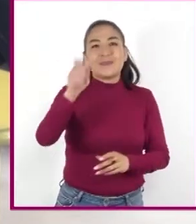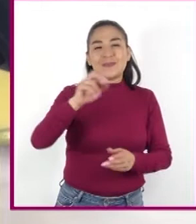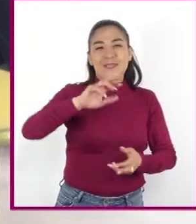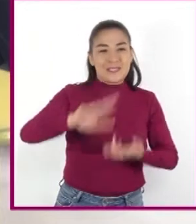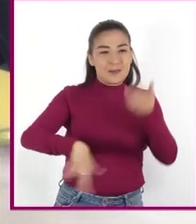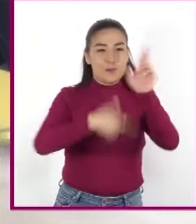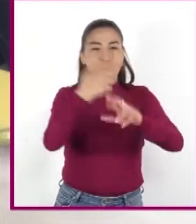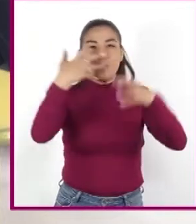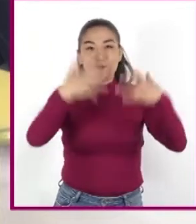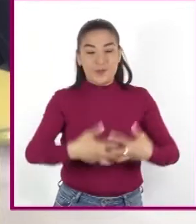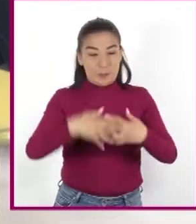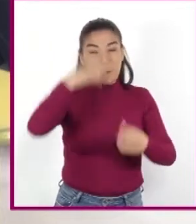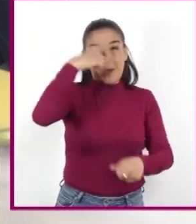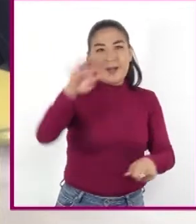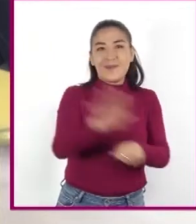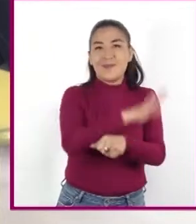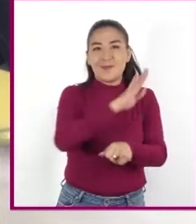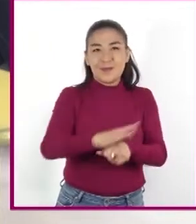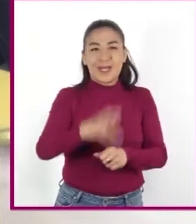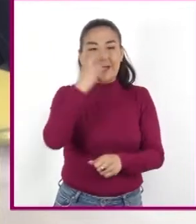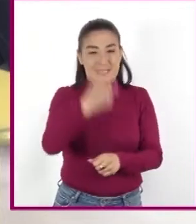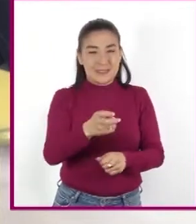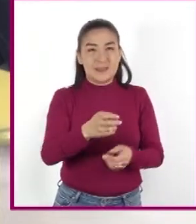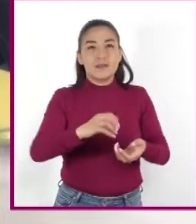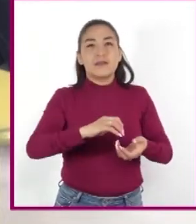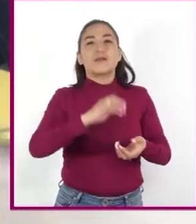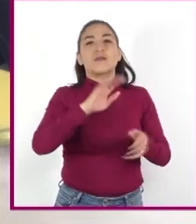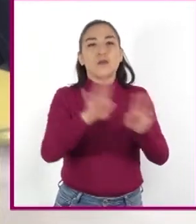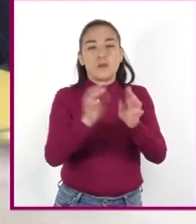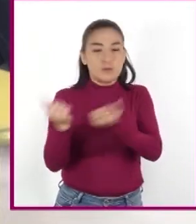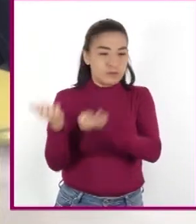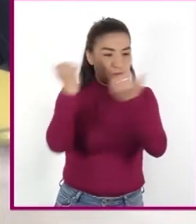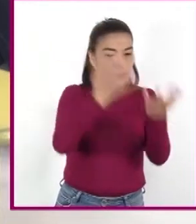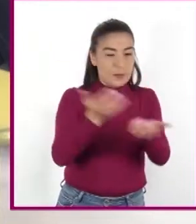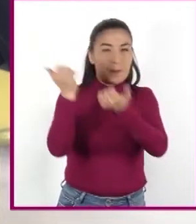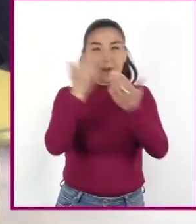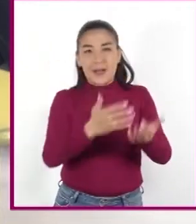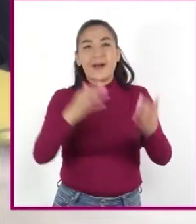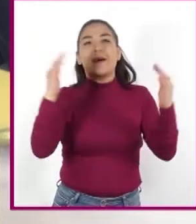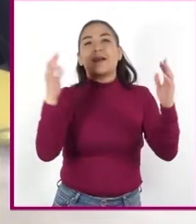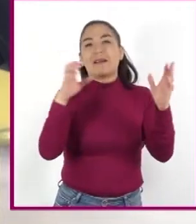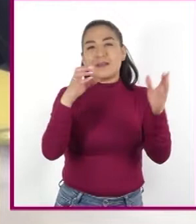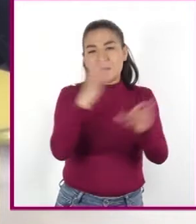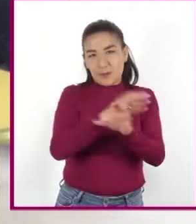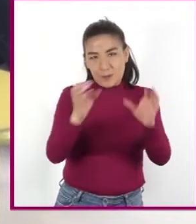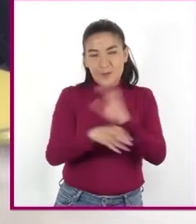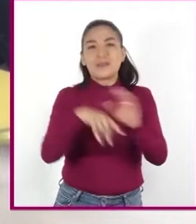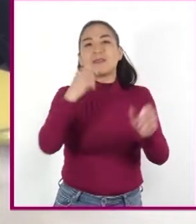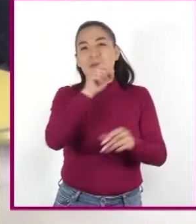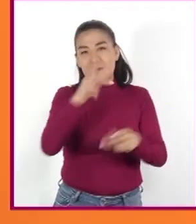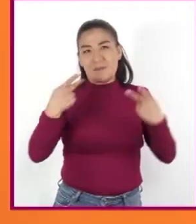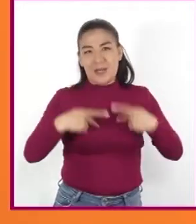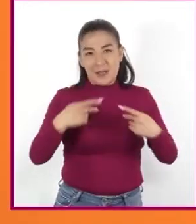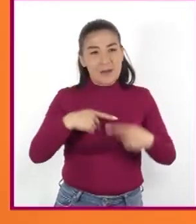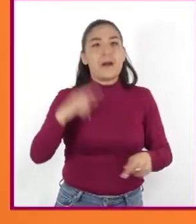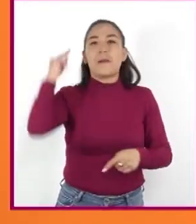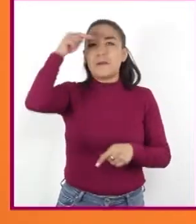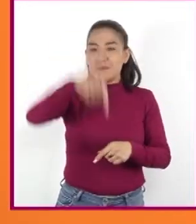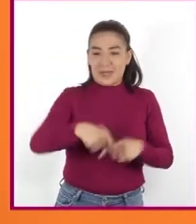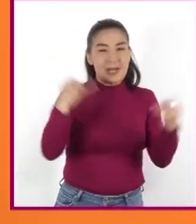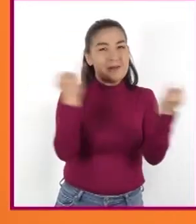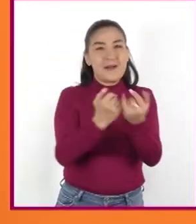cuyos beneficios en el transporte de carga y de personas se mantienen hasta nuestros días. Muy bien,